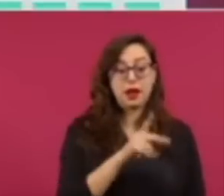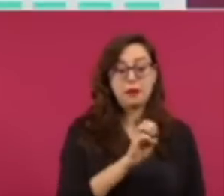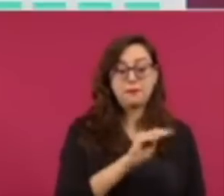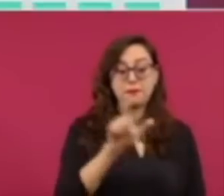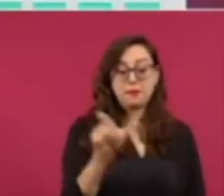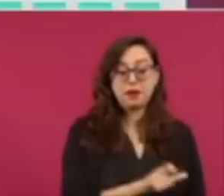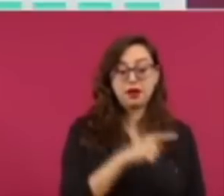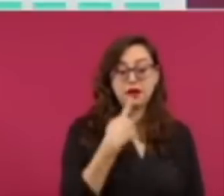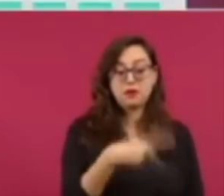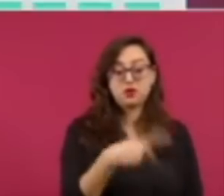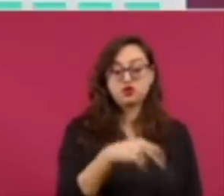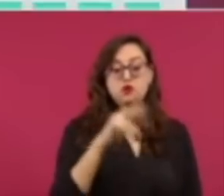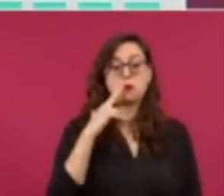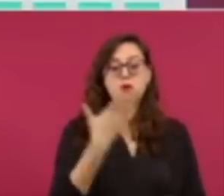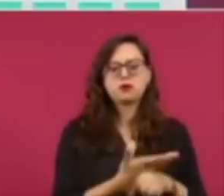de